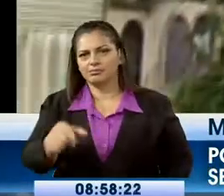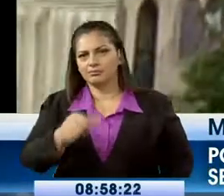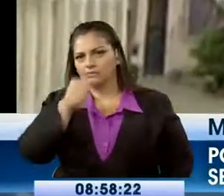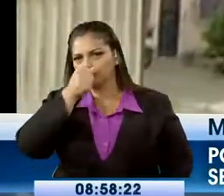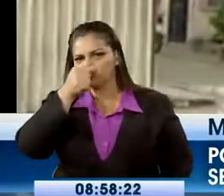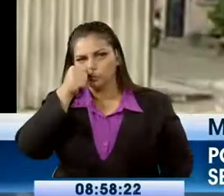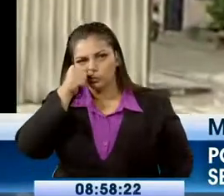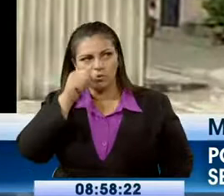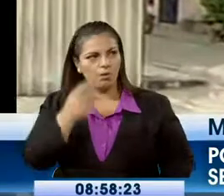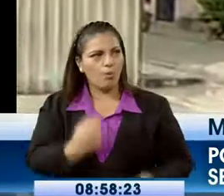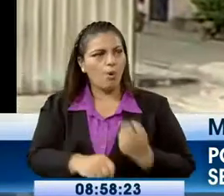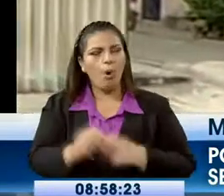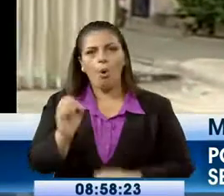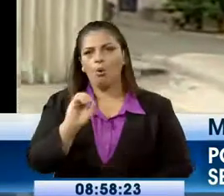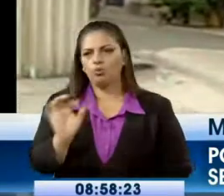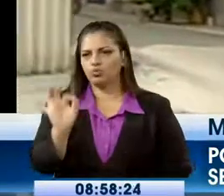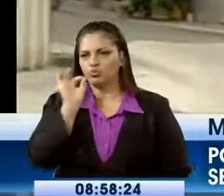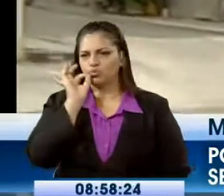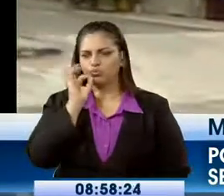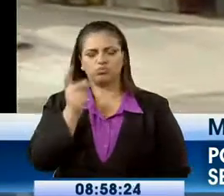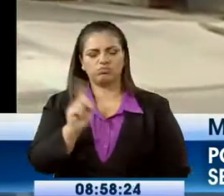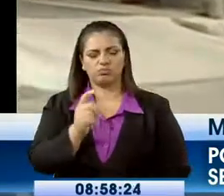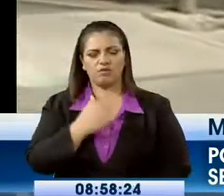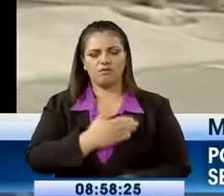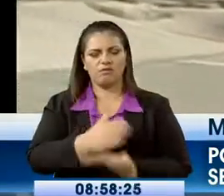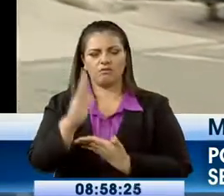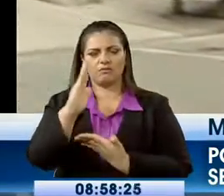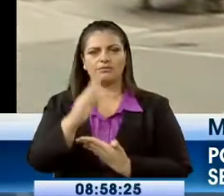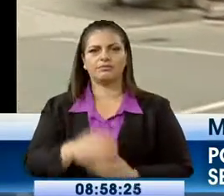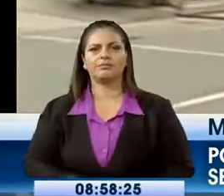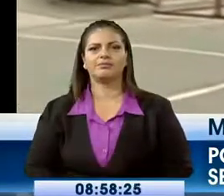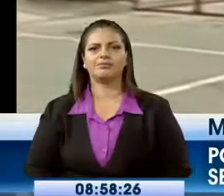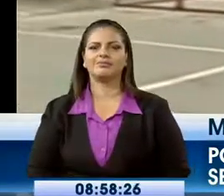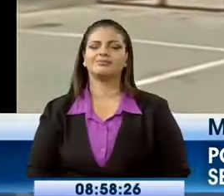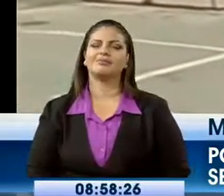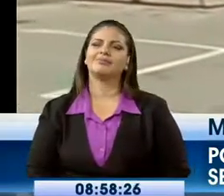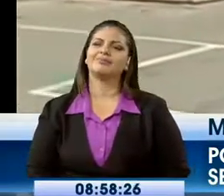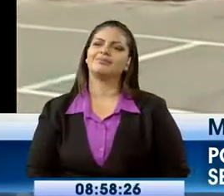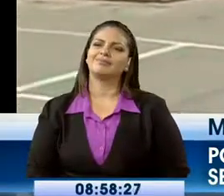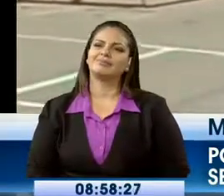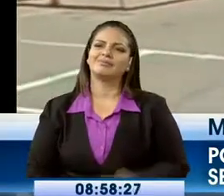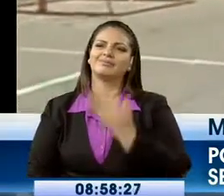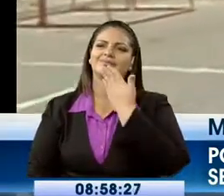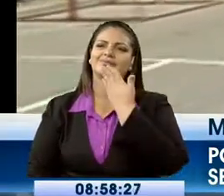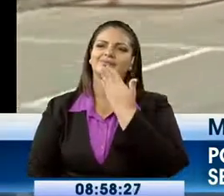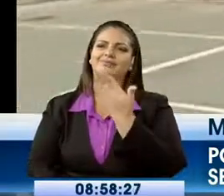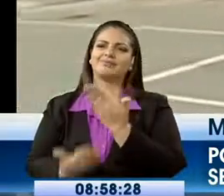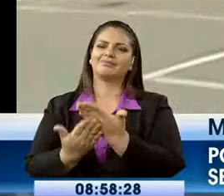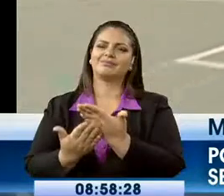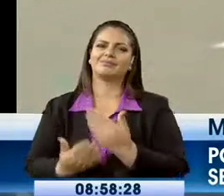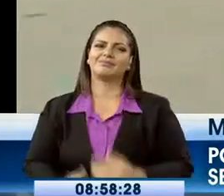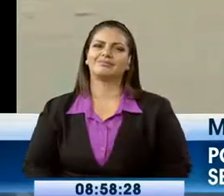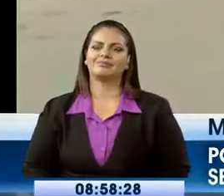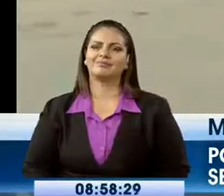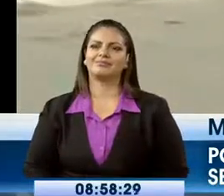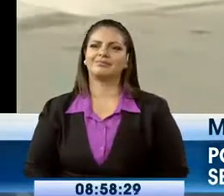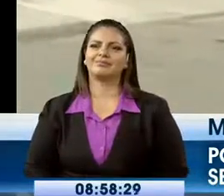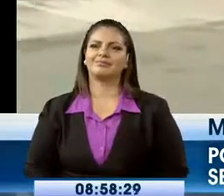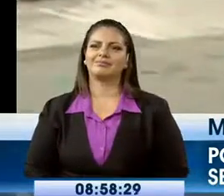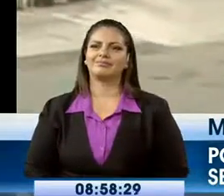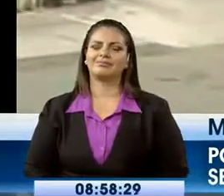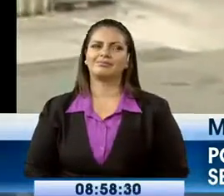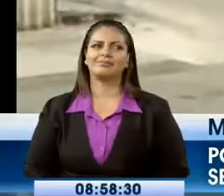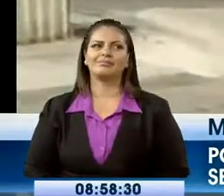cualquier lugar donde que puedan exponer. Perfecto, muchas gracias al mayor Ricaurte. Si me puede ayudar mi camarógrafo, aquí tenemos